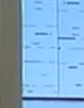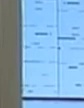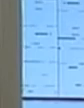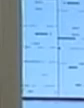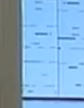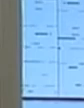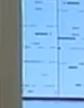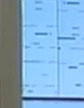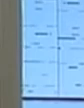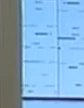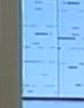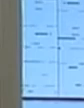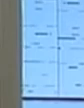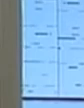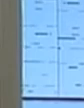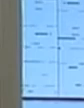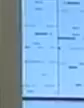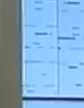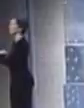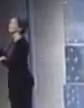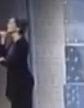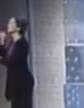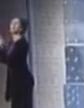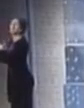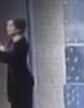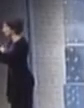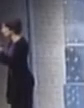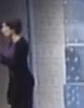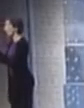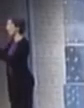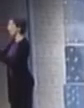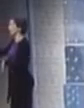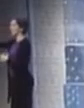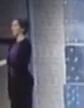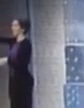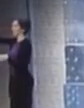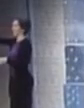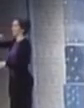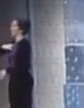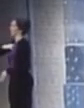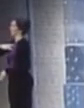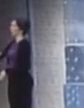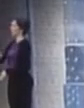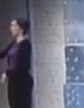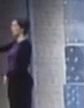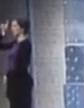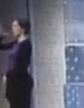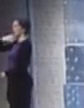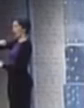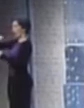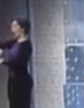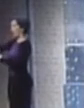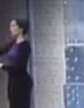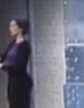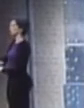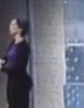tanto, no vamos a lograr. ¿Por qué? Porque siempre va a haber una hoja en blanco y un requerimiento del adulto a pedirle al niño